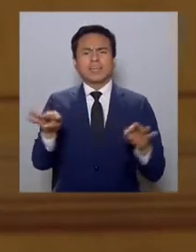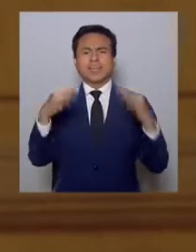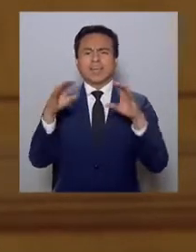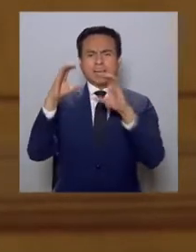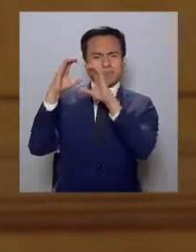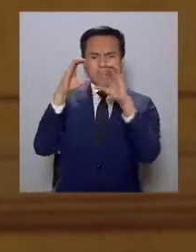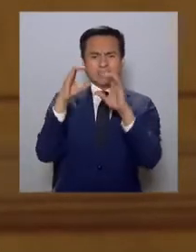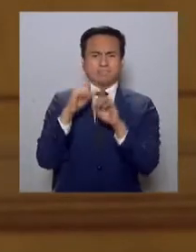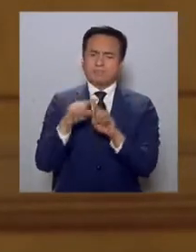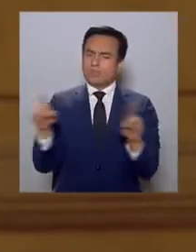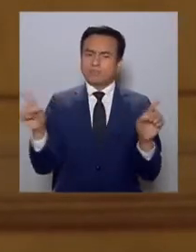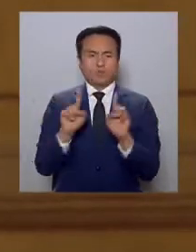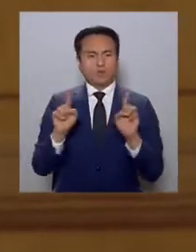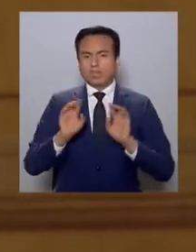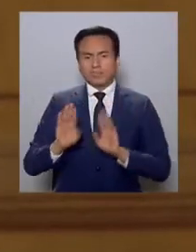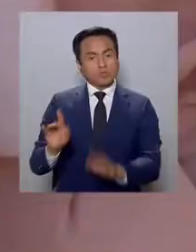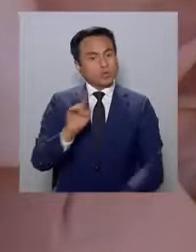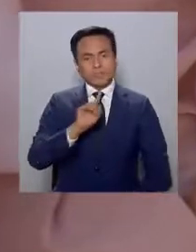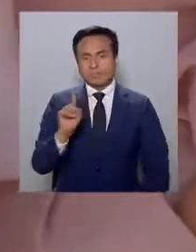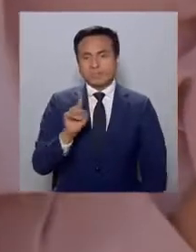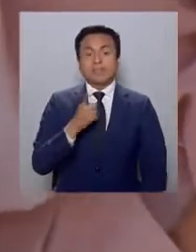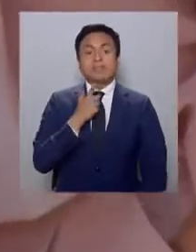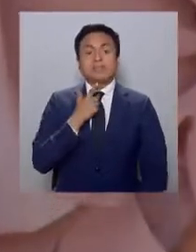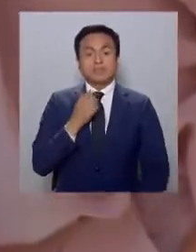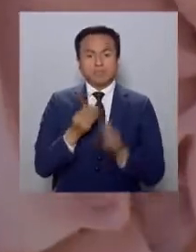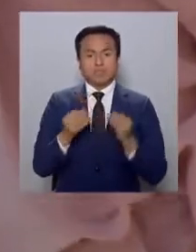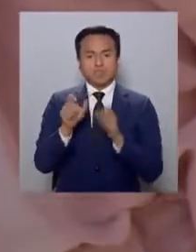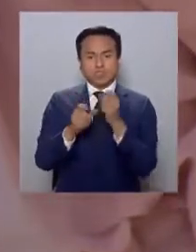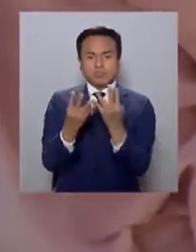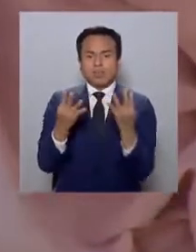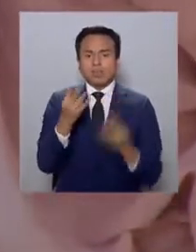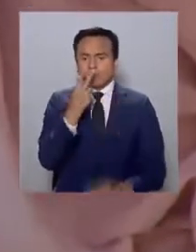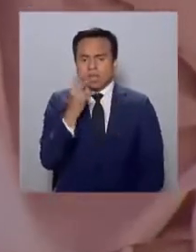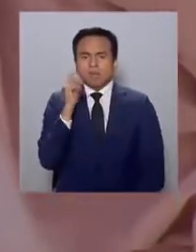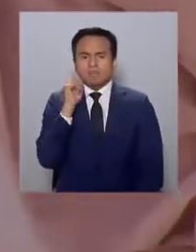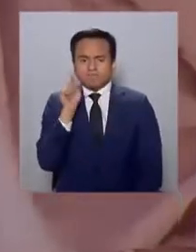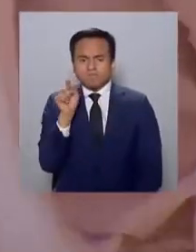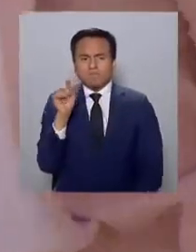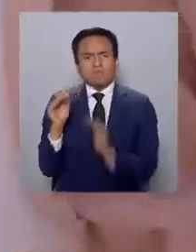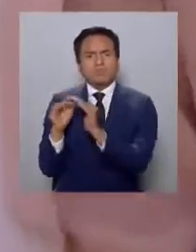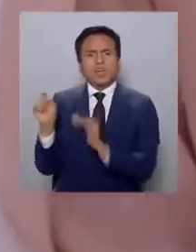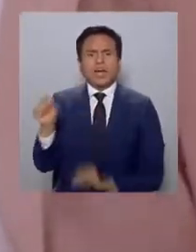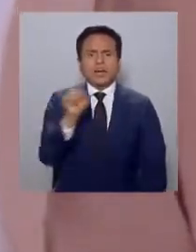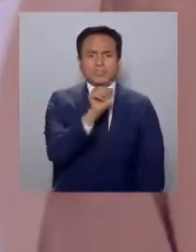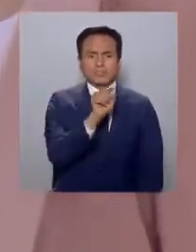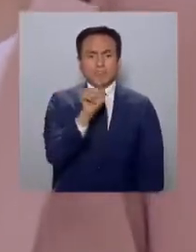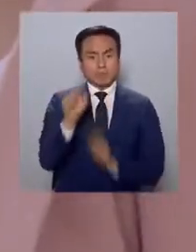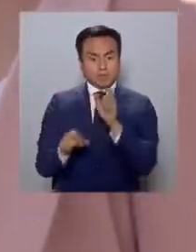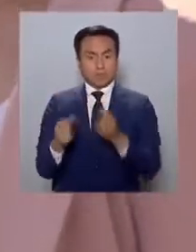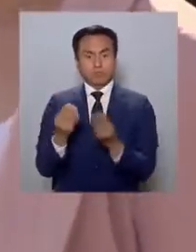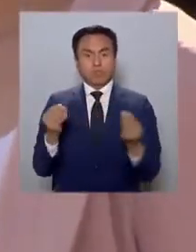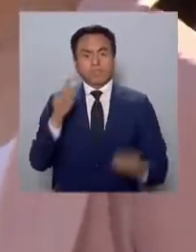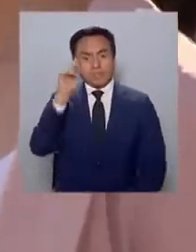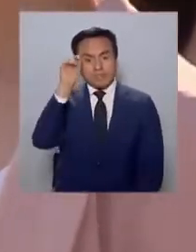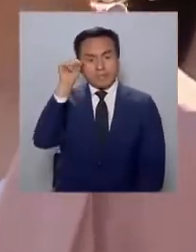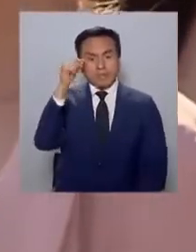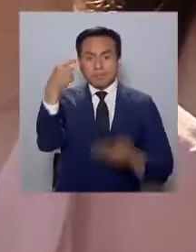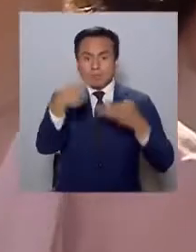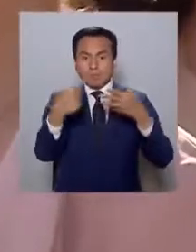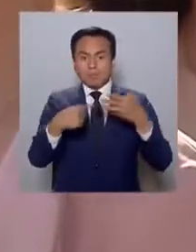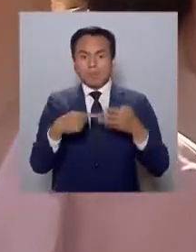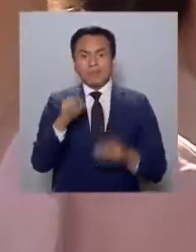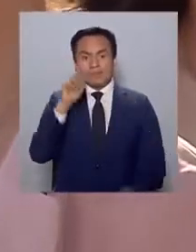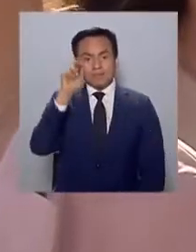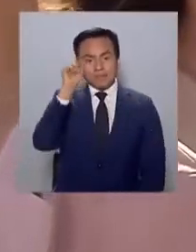pero eso no va a ser así. Eso no es así. Nos interesa mucho escuchar a quienes están en sus casas, a quienes muchas veces tienen ideas que